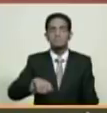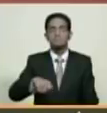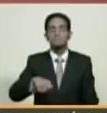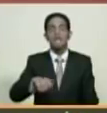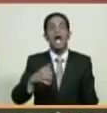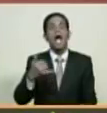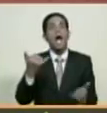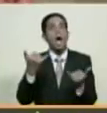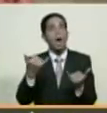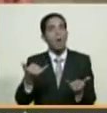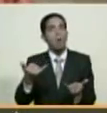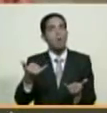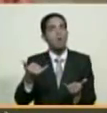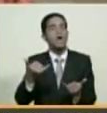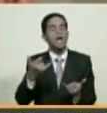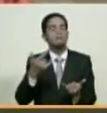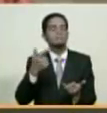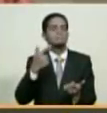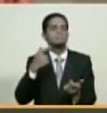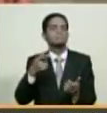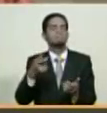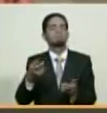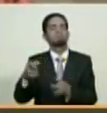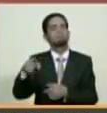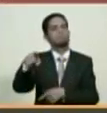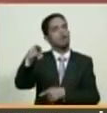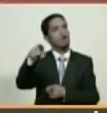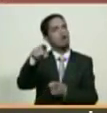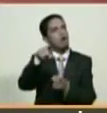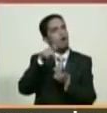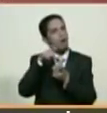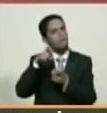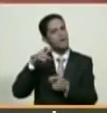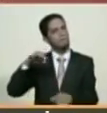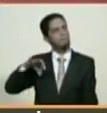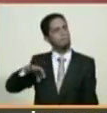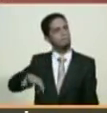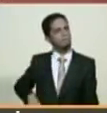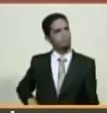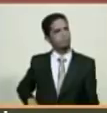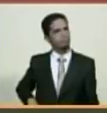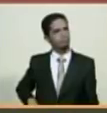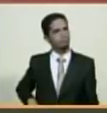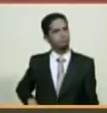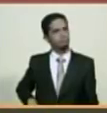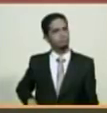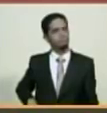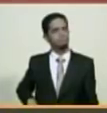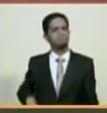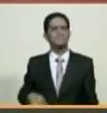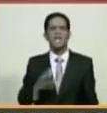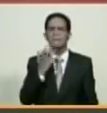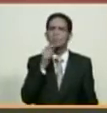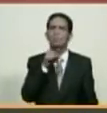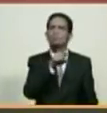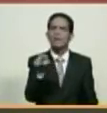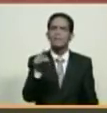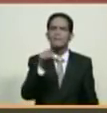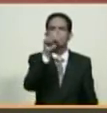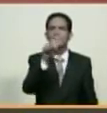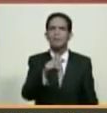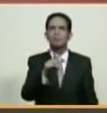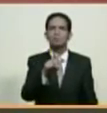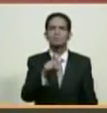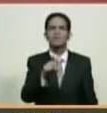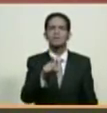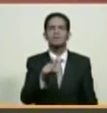cobrar medio barril de petróleo. Que está ahí en la faja, No es como el dólar. Ustedes le preguntan, ahí hay unos señores diciendo,